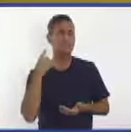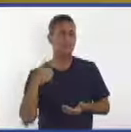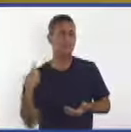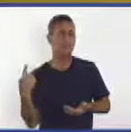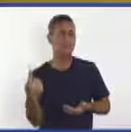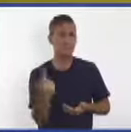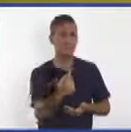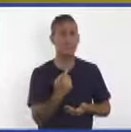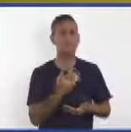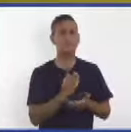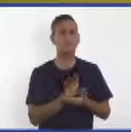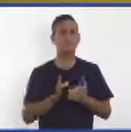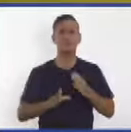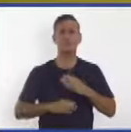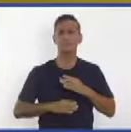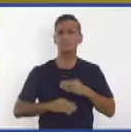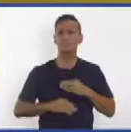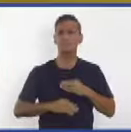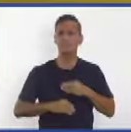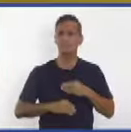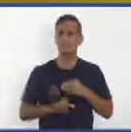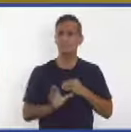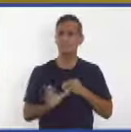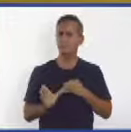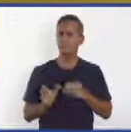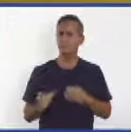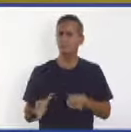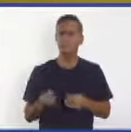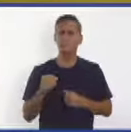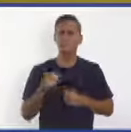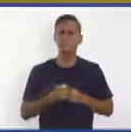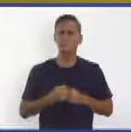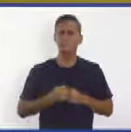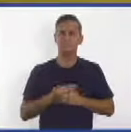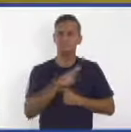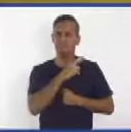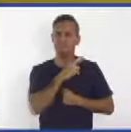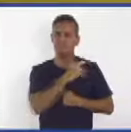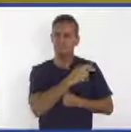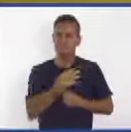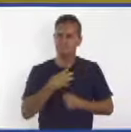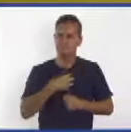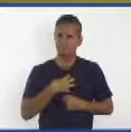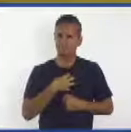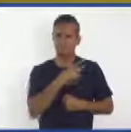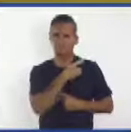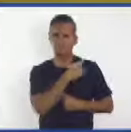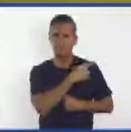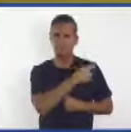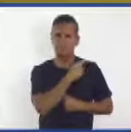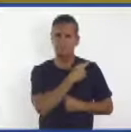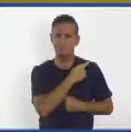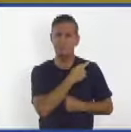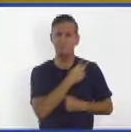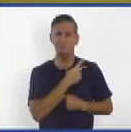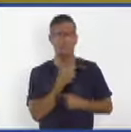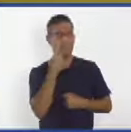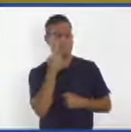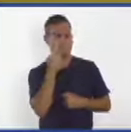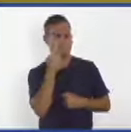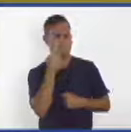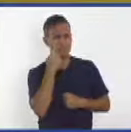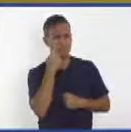escuelas pedagógicas y es que tomen mucha responsabilidad para enfrentar